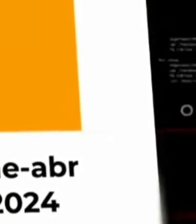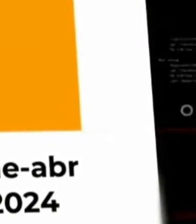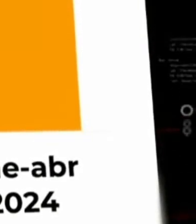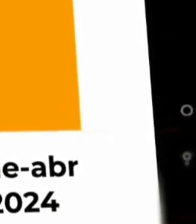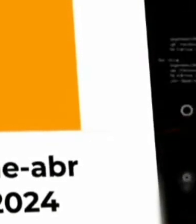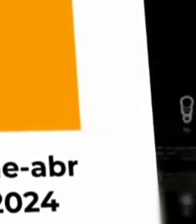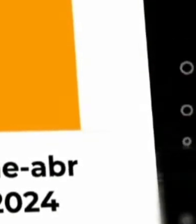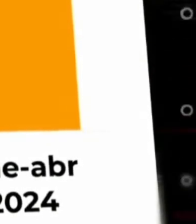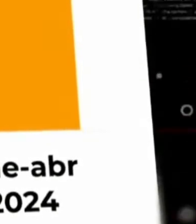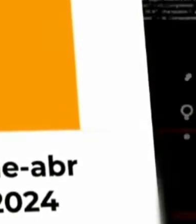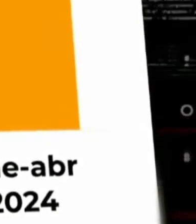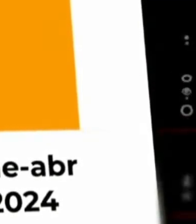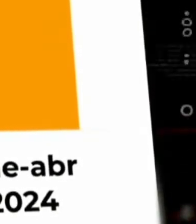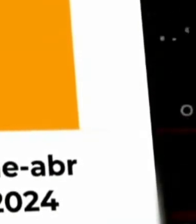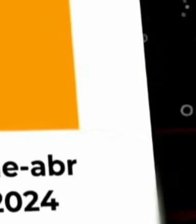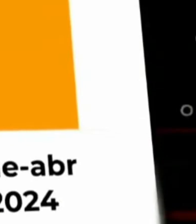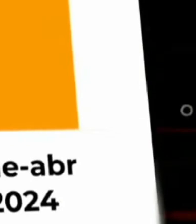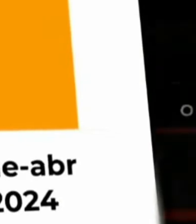representaron el